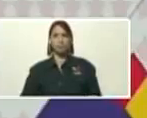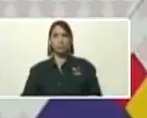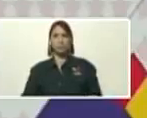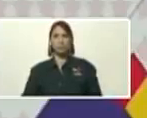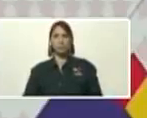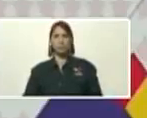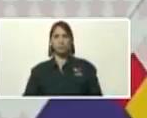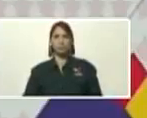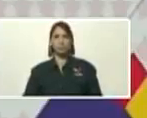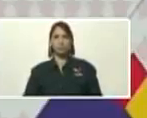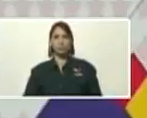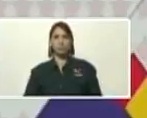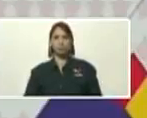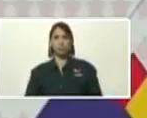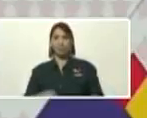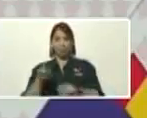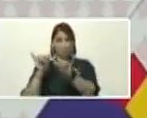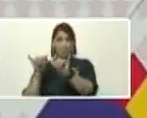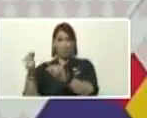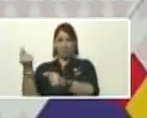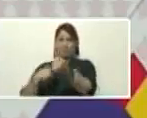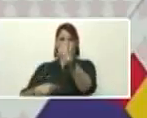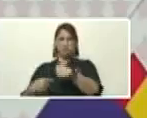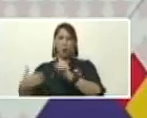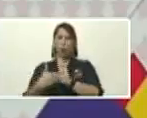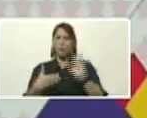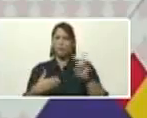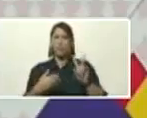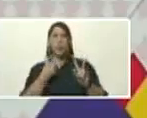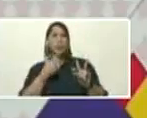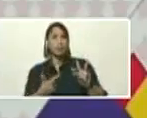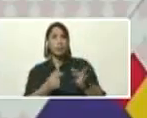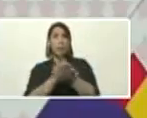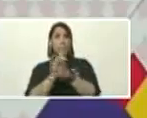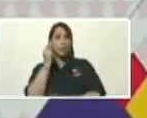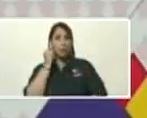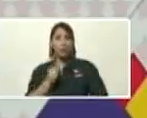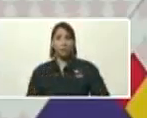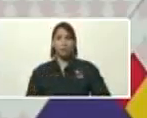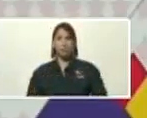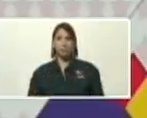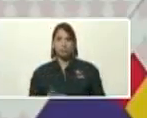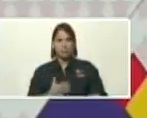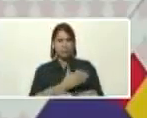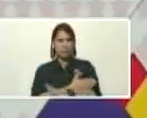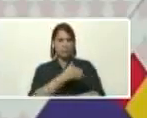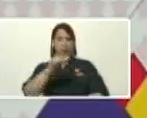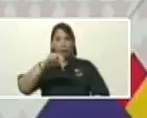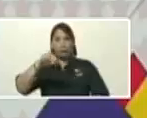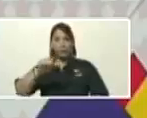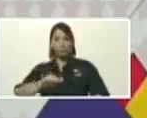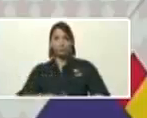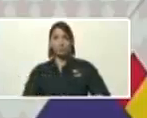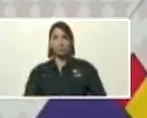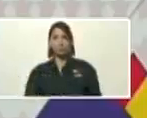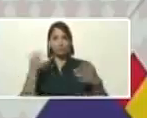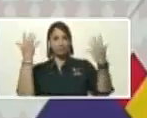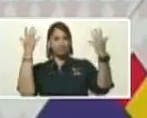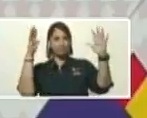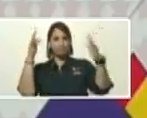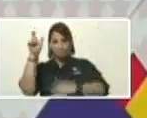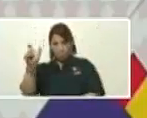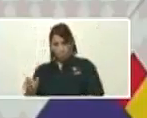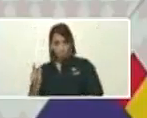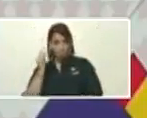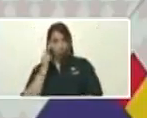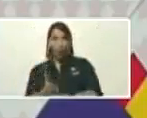Esos misiles que, como decía la compañera Ana Josefina, vamos a darle un aplauso a Ana